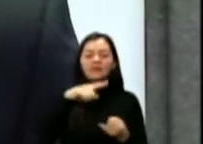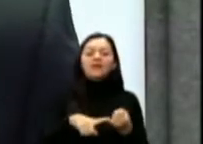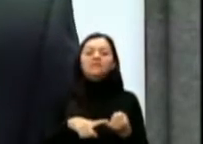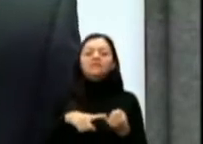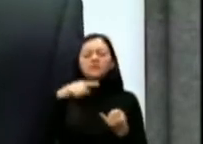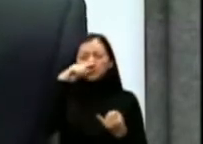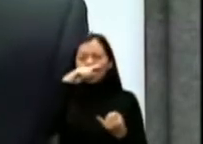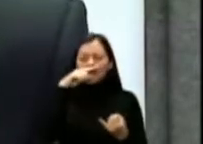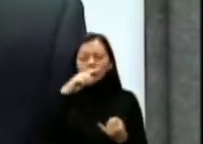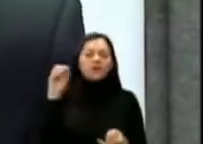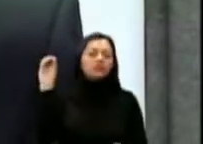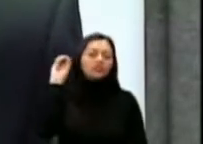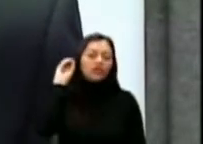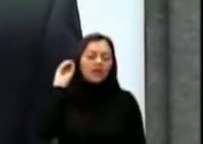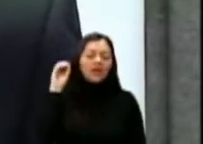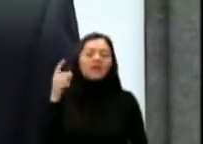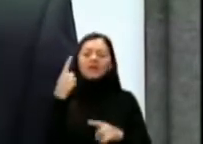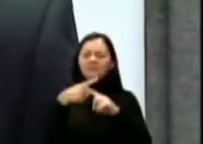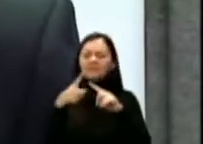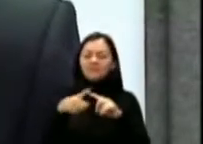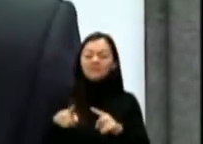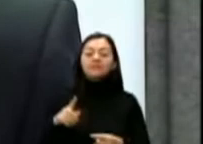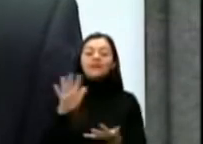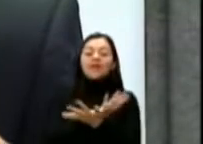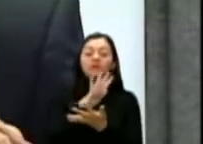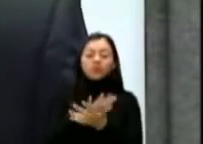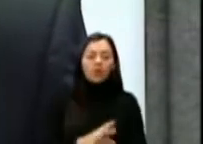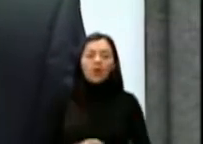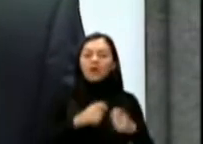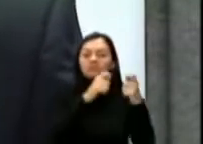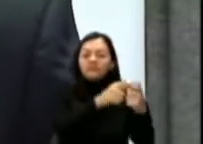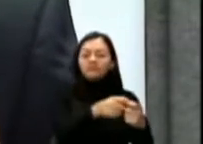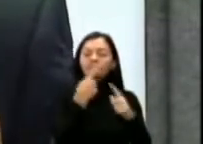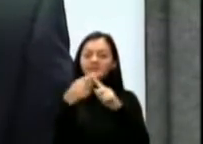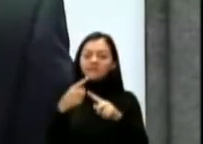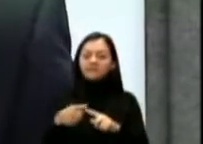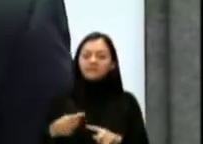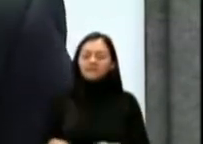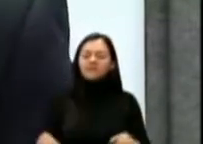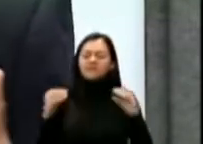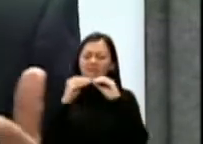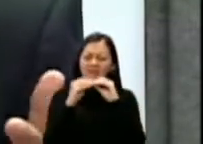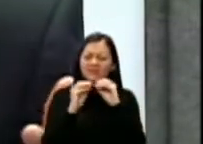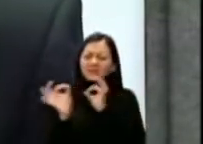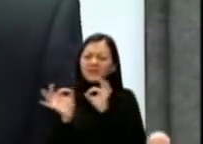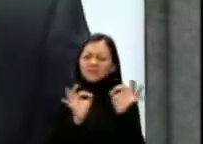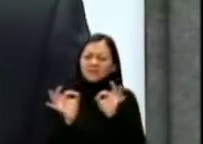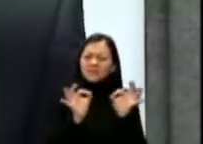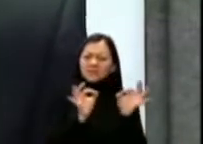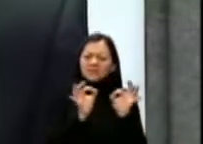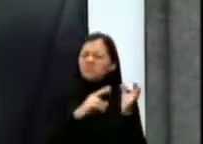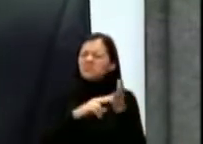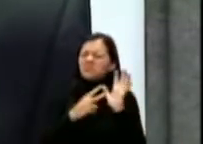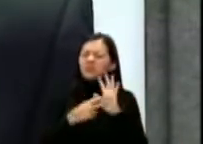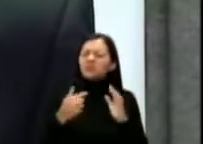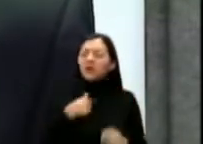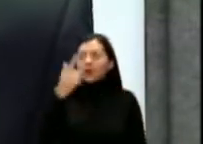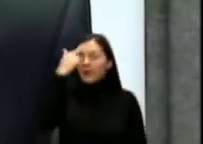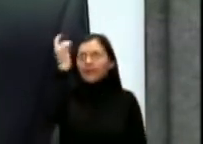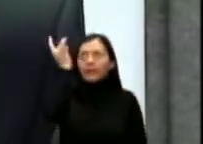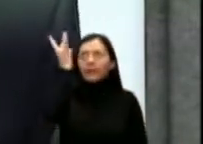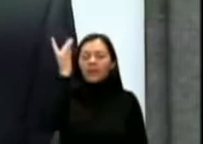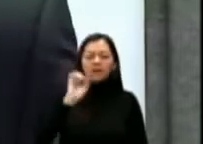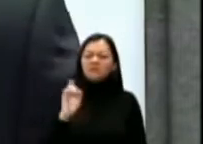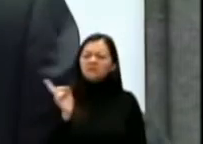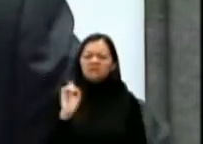el río napo desde la escuela del milenio y esto tiene profundas explicaciones porque no es un azar por patricio no es un